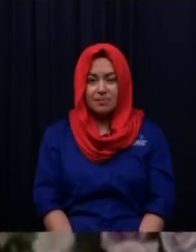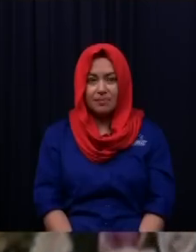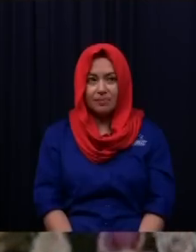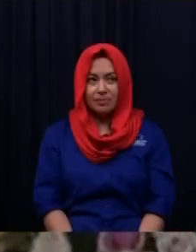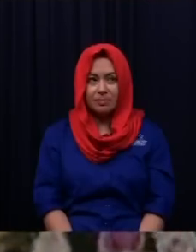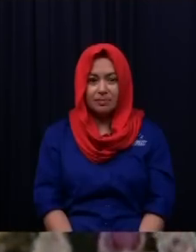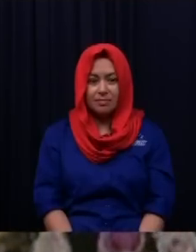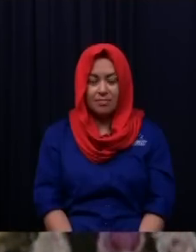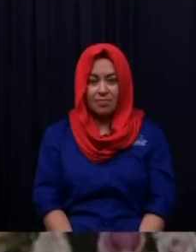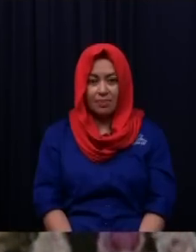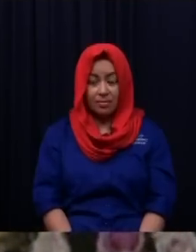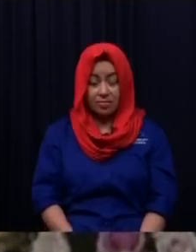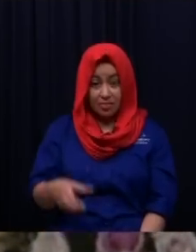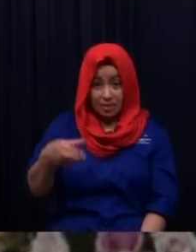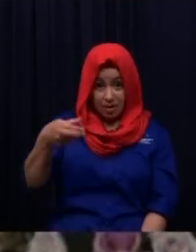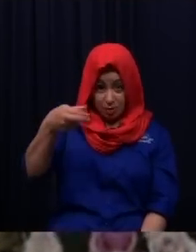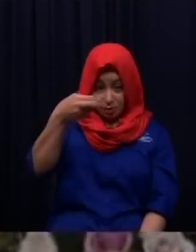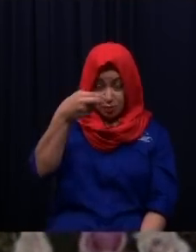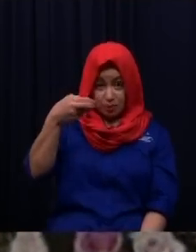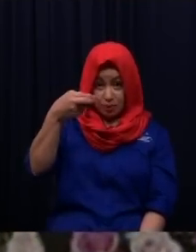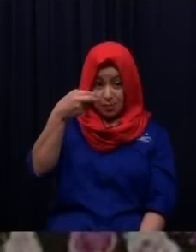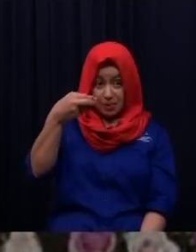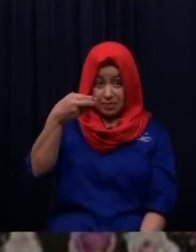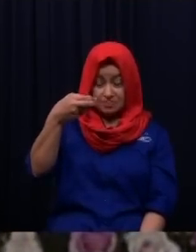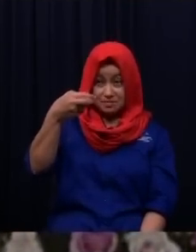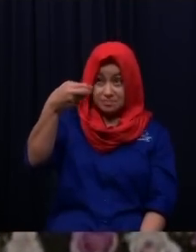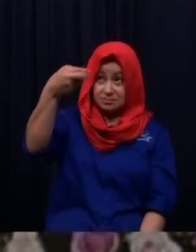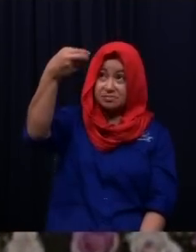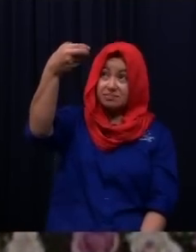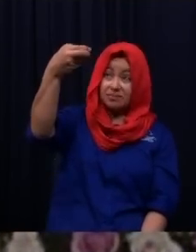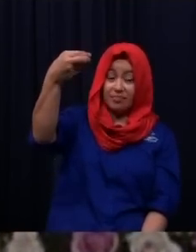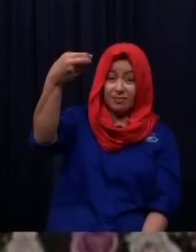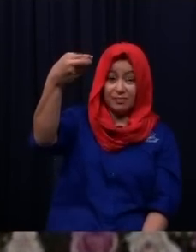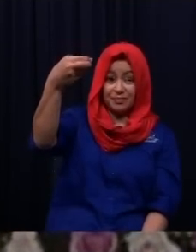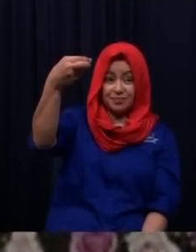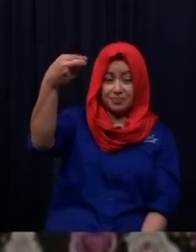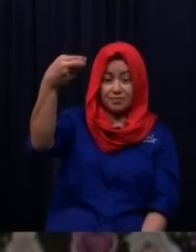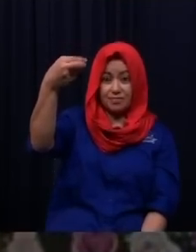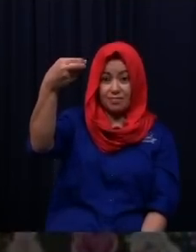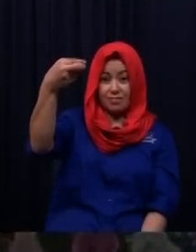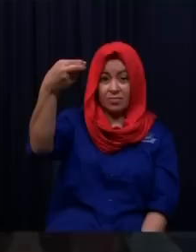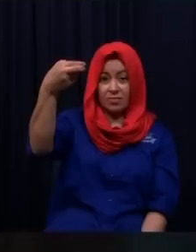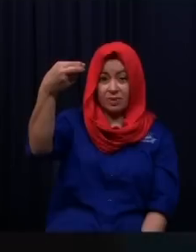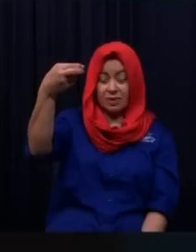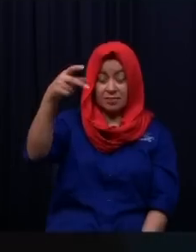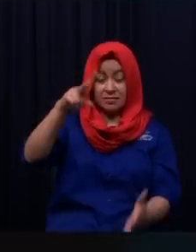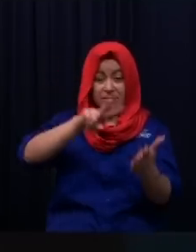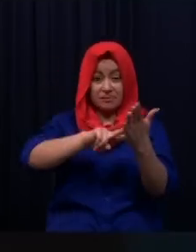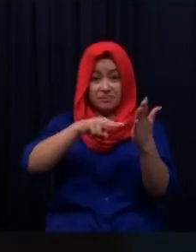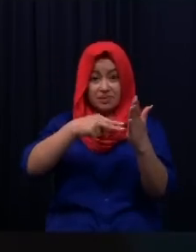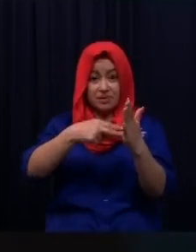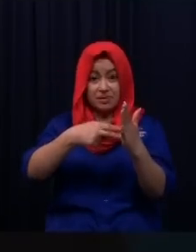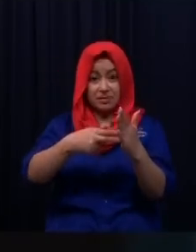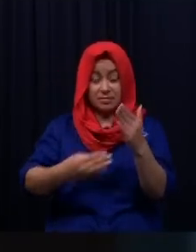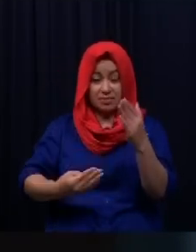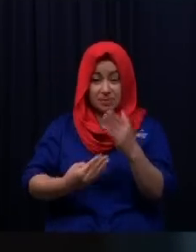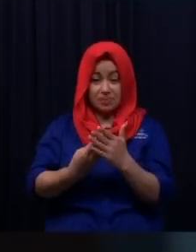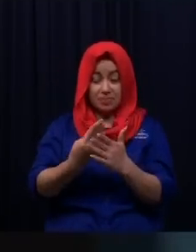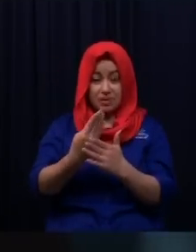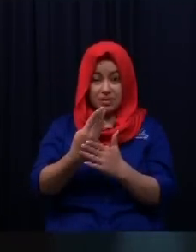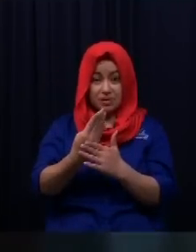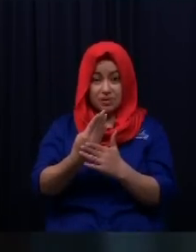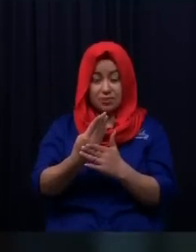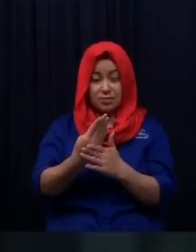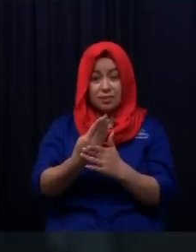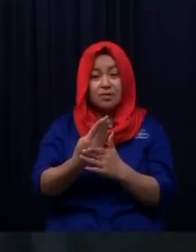Pon en alto tu copa, recordando que esta es la copa que significa el nuevo pacto de su sangre. Y bebamos